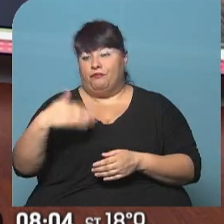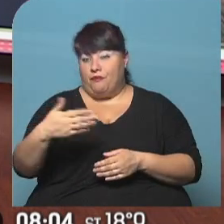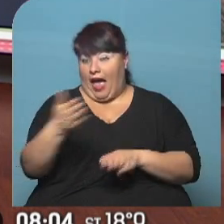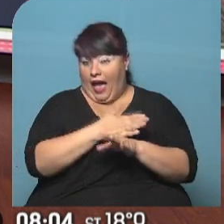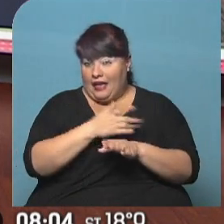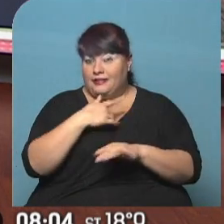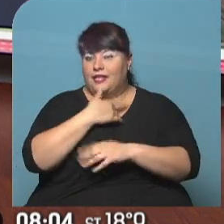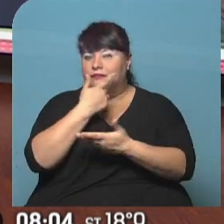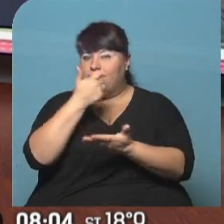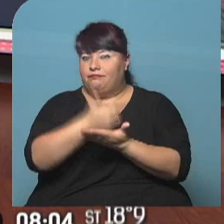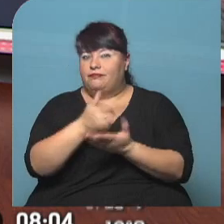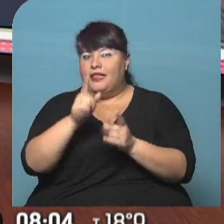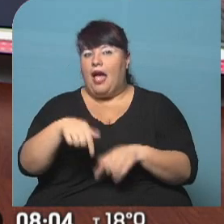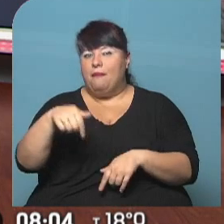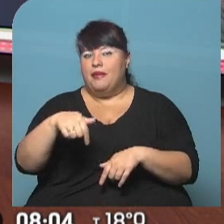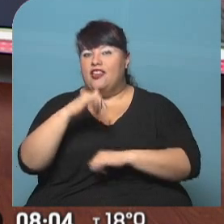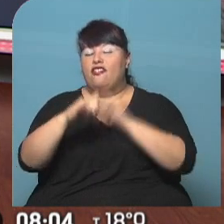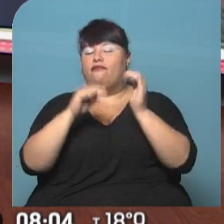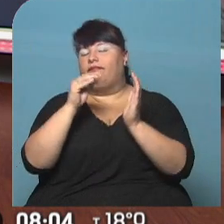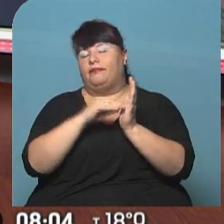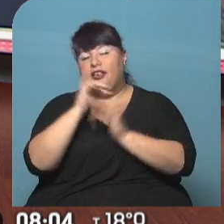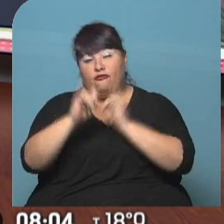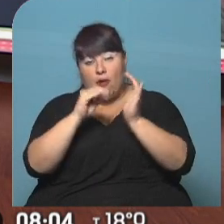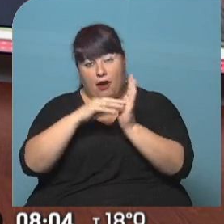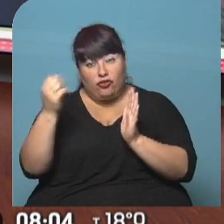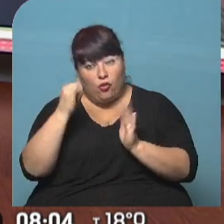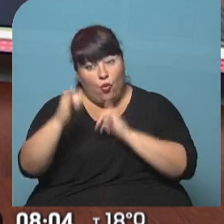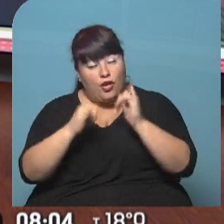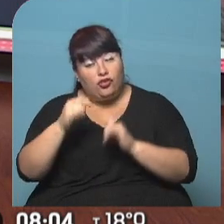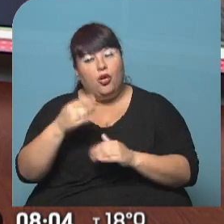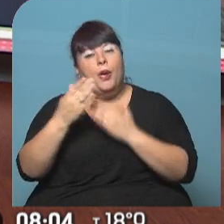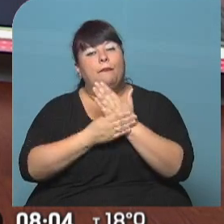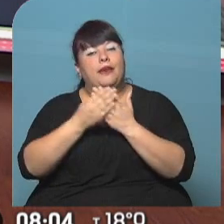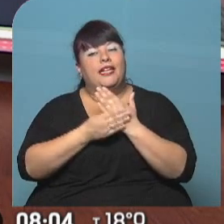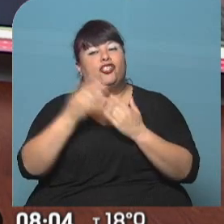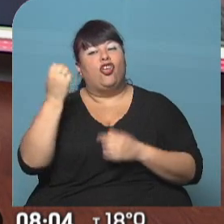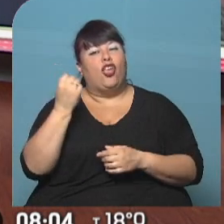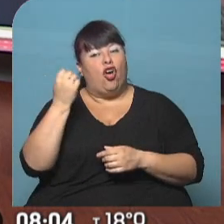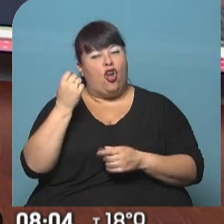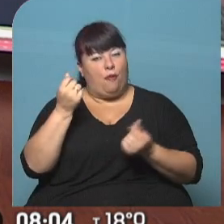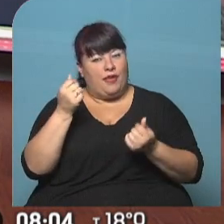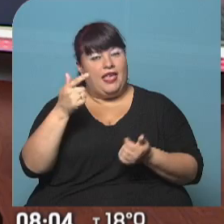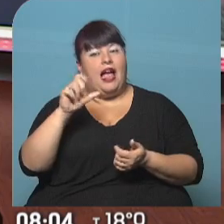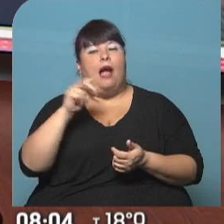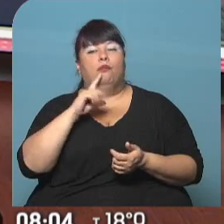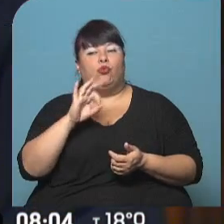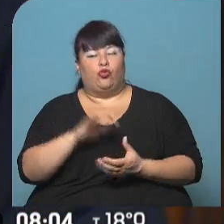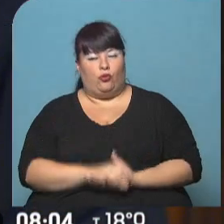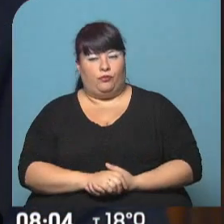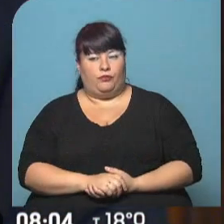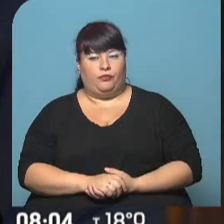en los días previos la presencia en estos datos relevados del ministro de Finanzas de la Nación, Caputo.